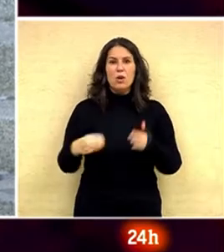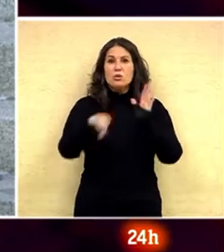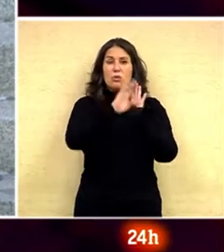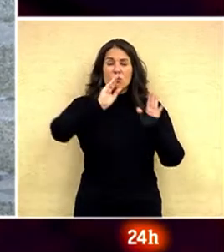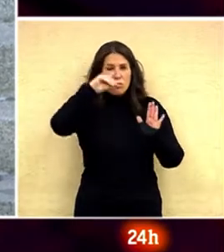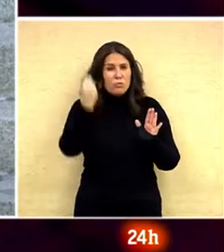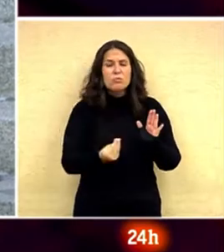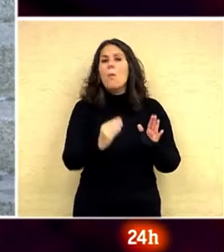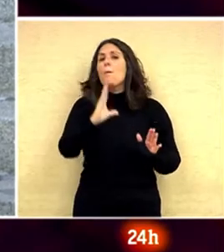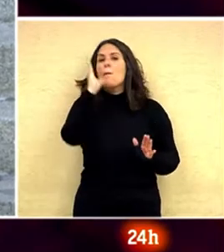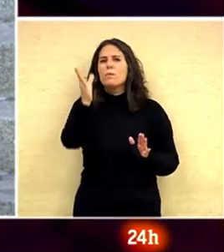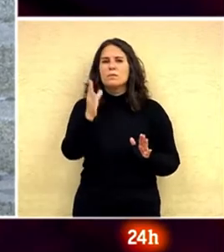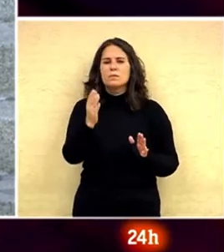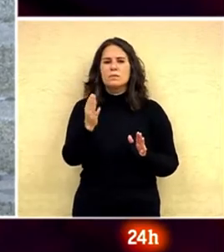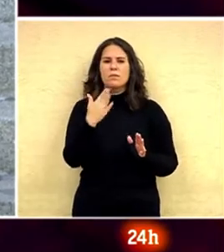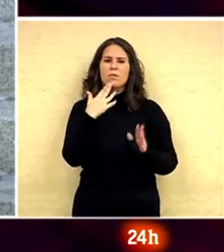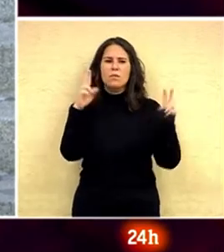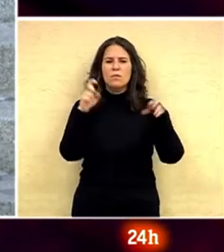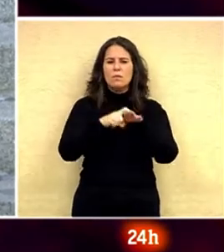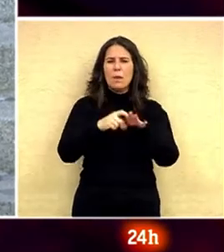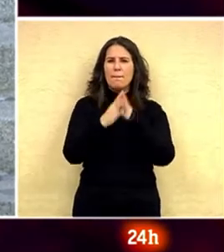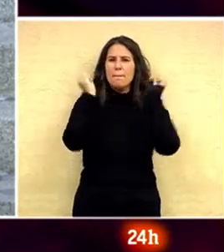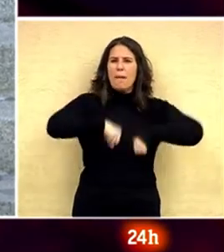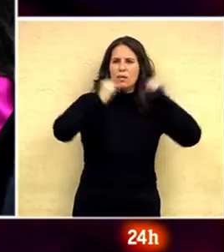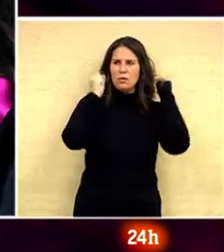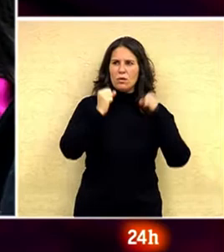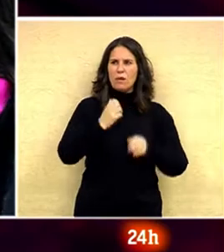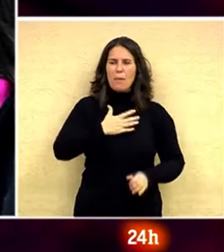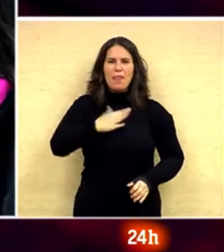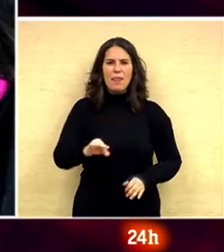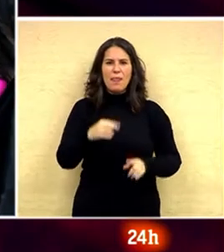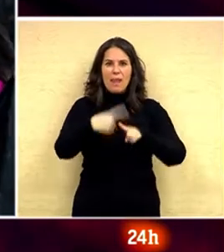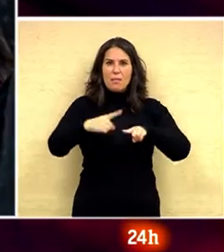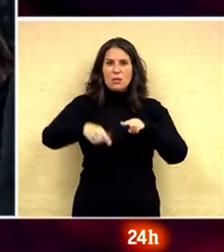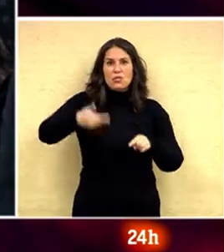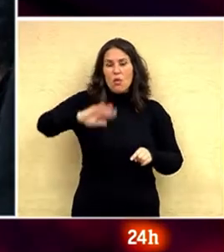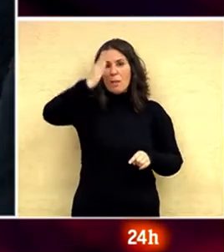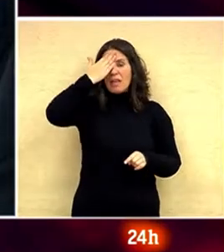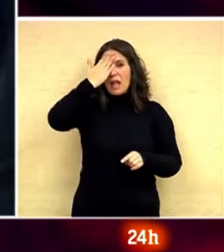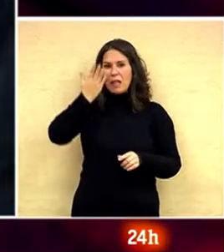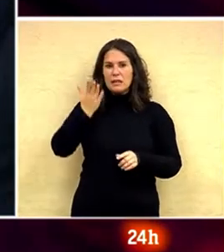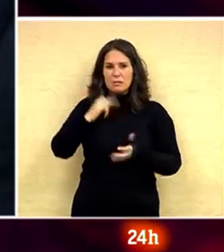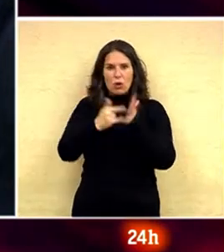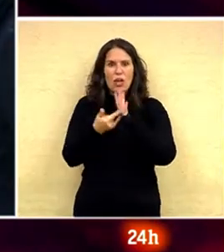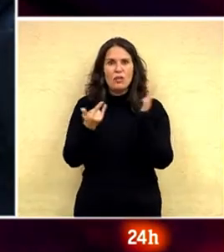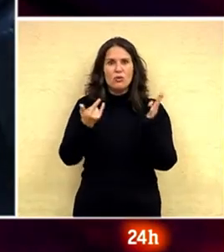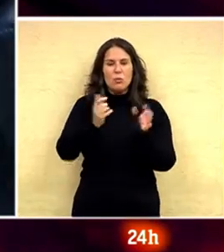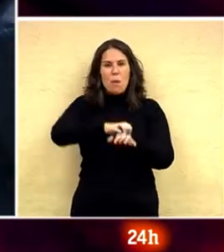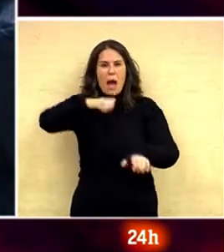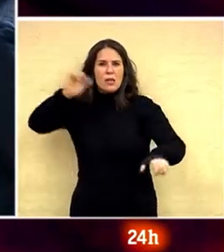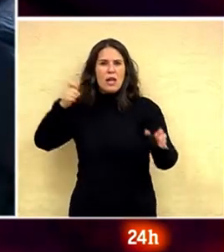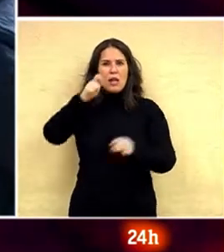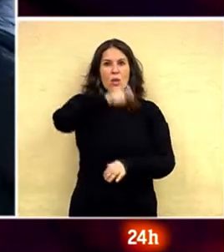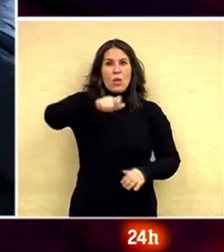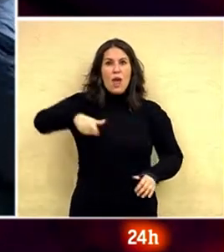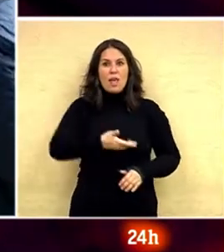una Constitución es su carácter de pacto y su capacidad de integrar elementos fundamentales de los proyectos de la gran